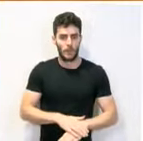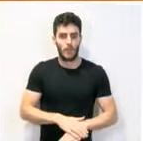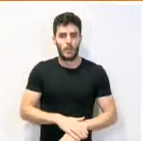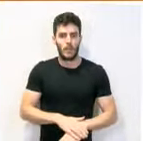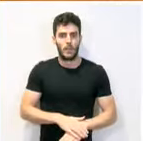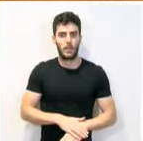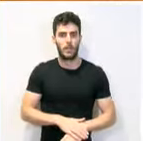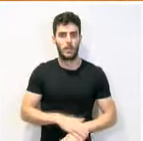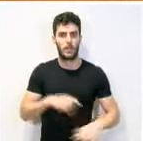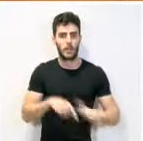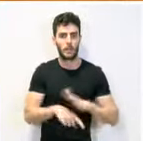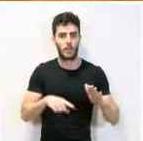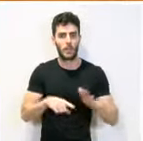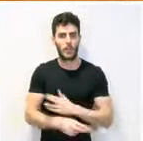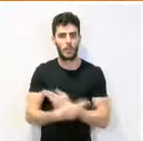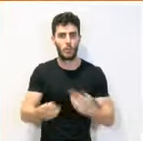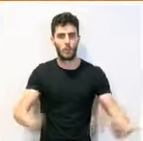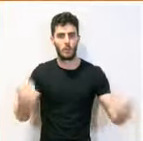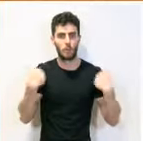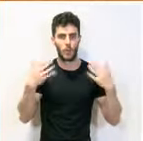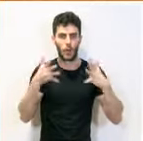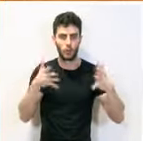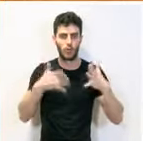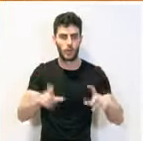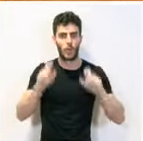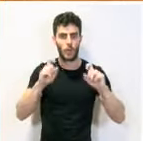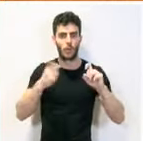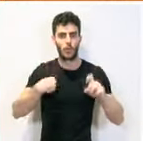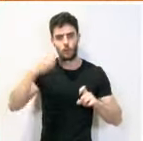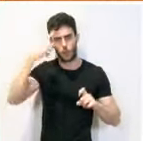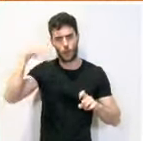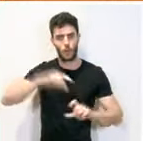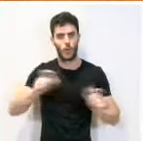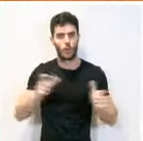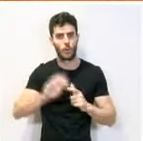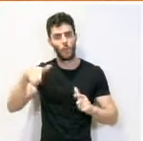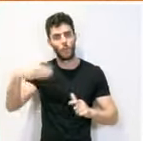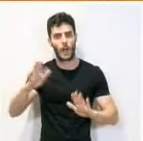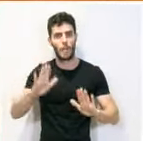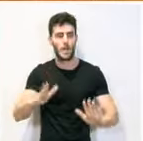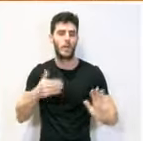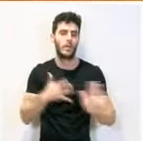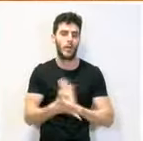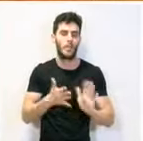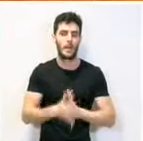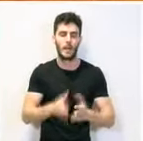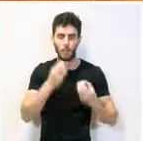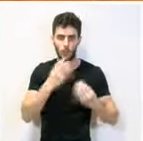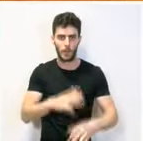de las administraciones públicas. El consejero de Educación, creo que hoy está en una reunión fuera, pero lo explica bien.